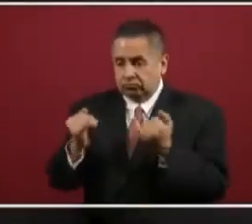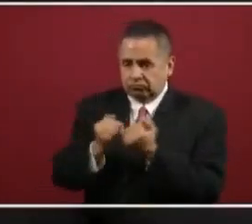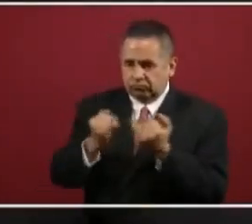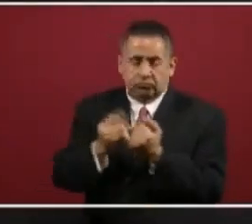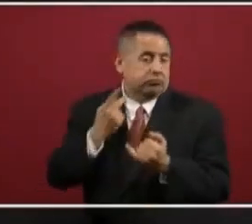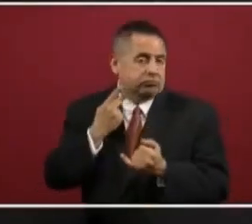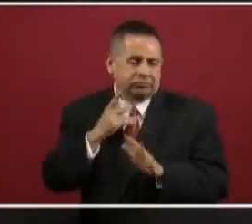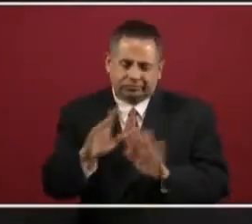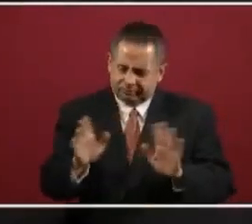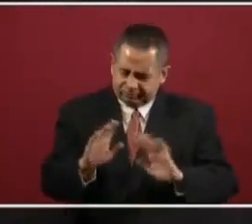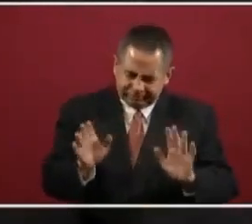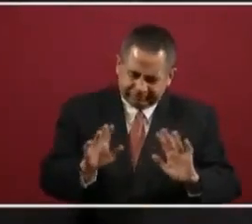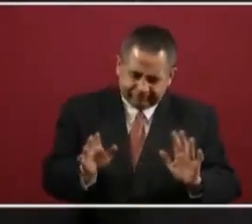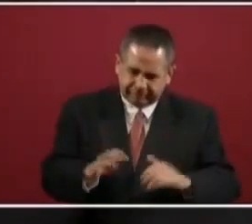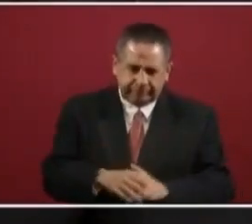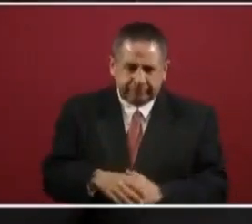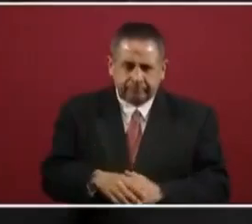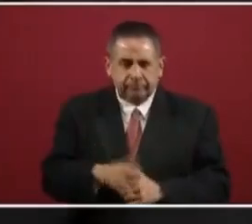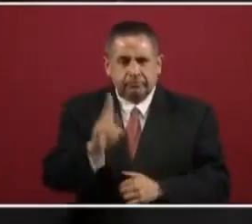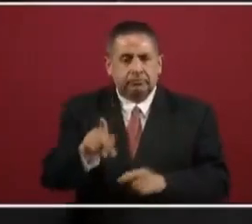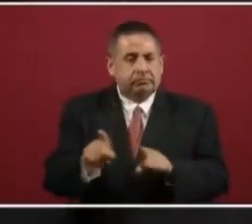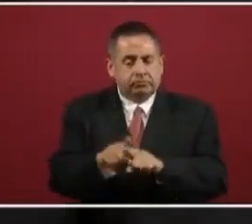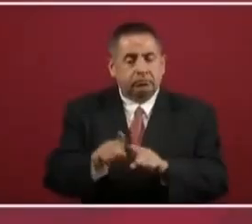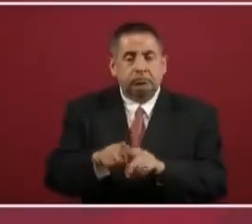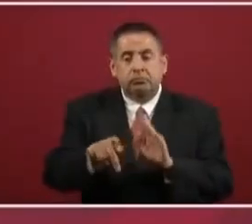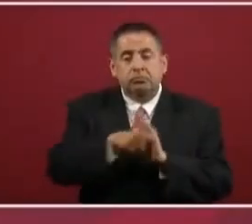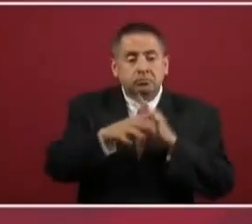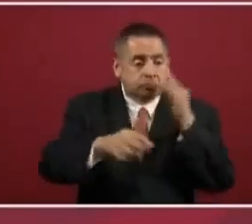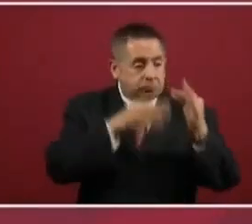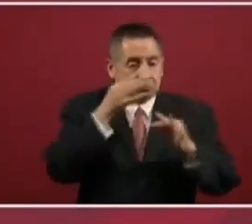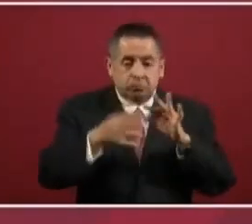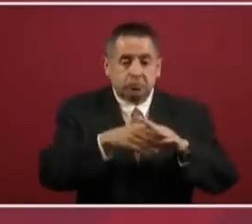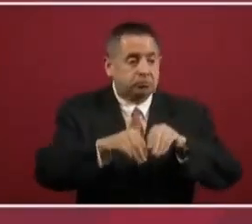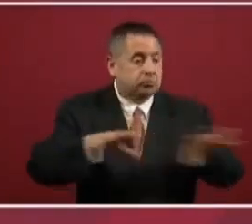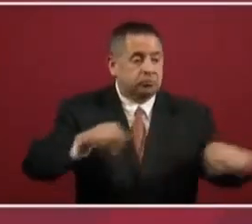generalizar no y lo mismo en el caso de los medios